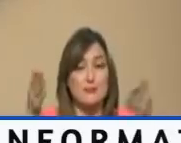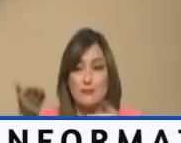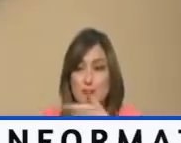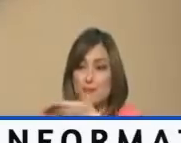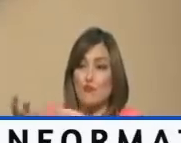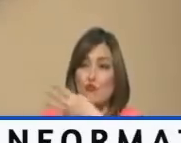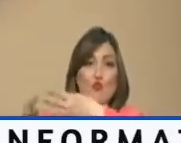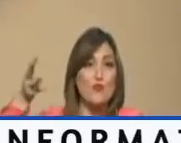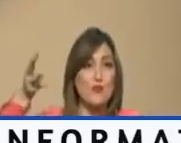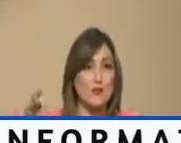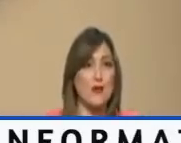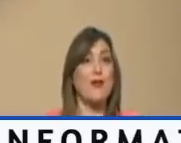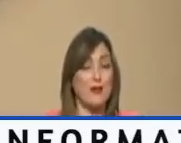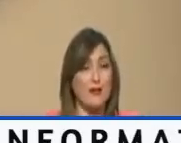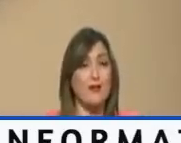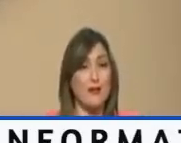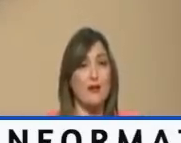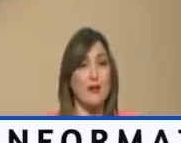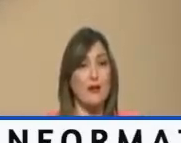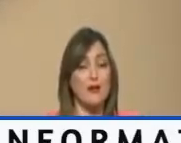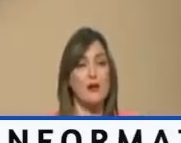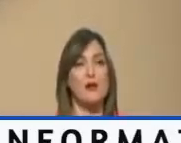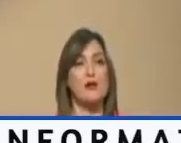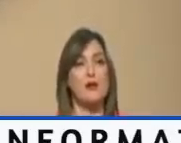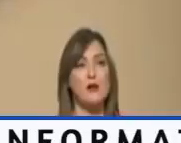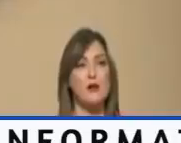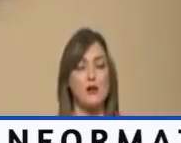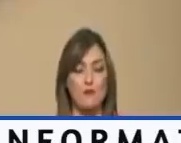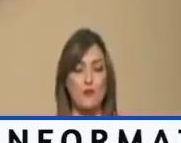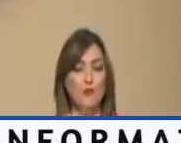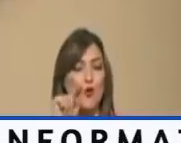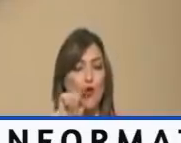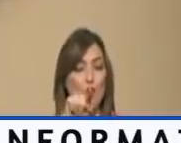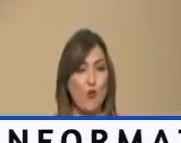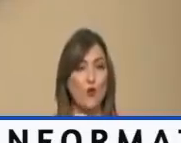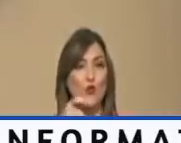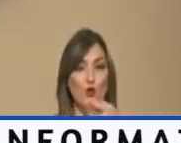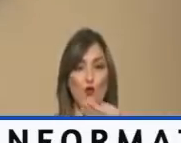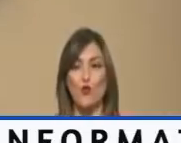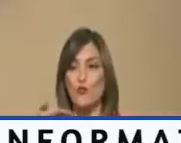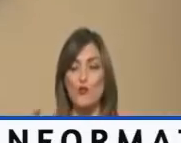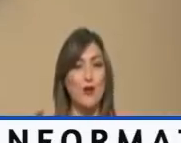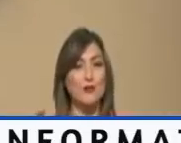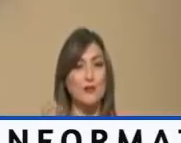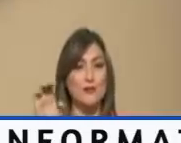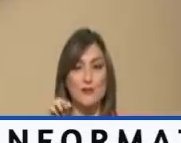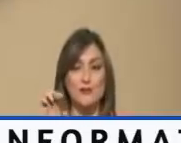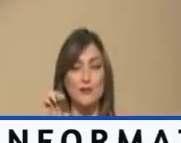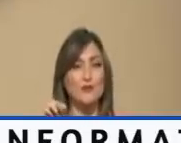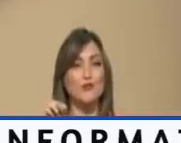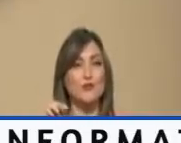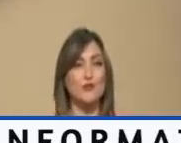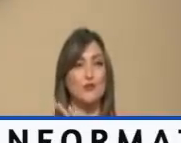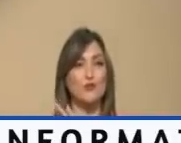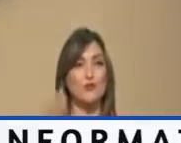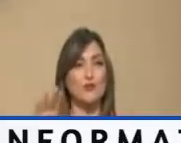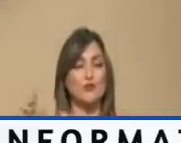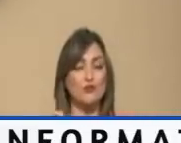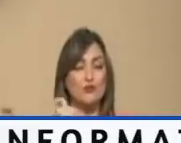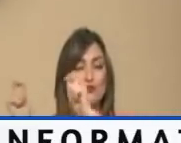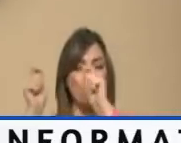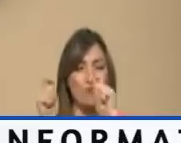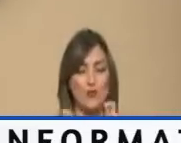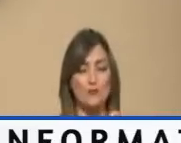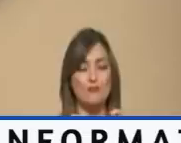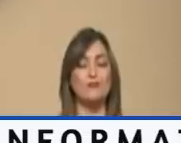el presidente del Comité Empresarial Ecuatoriano, Felipe Rivadeneira, es la apertura del Ecuador al mundo. Y mencionó exactamente que el Ecuador